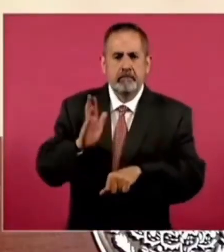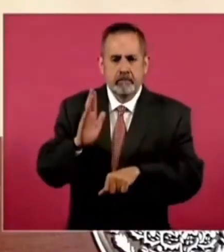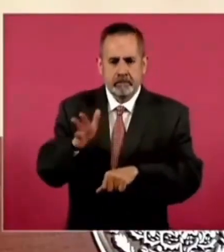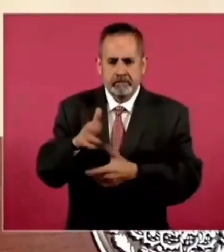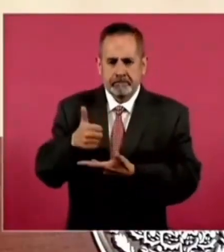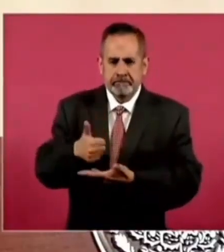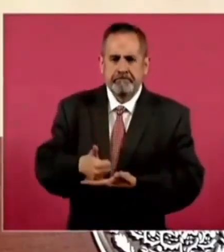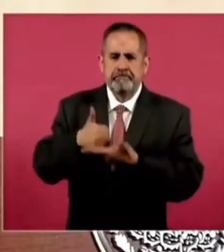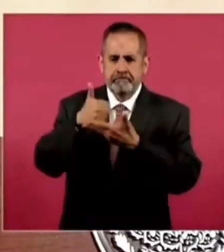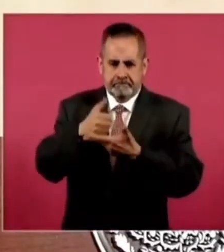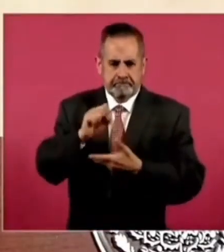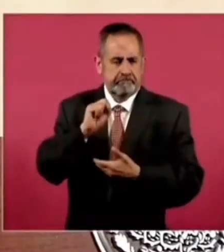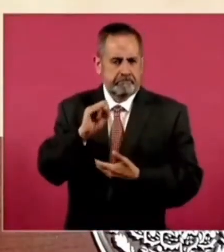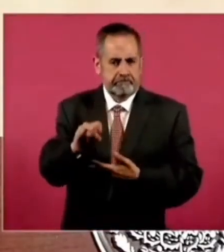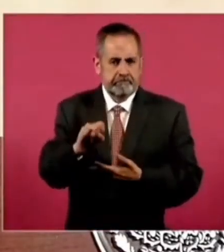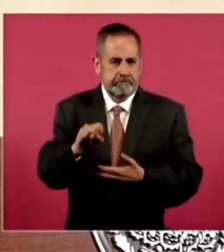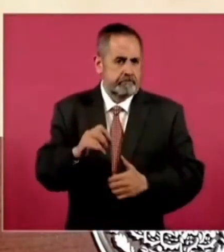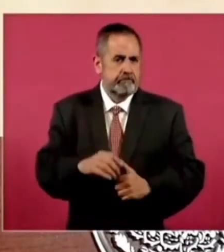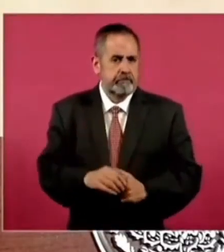ayudaron